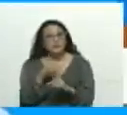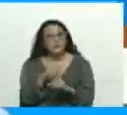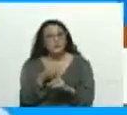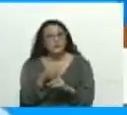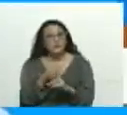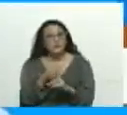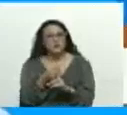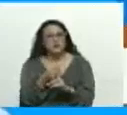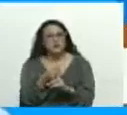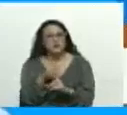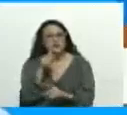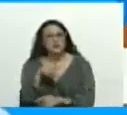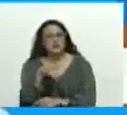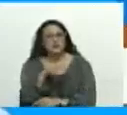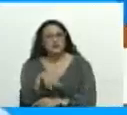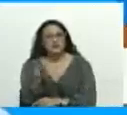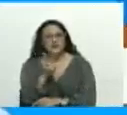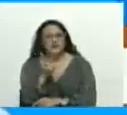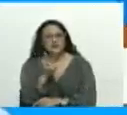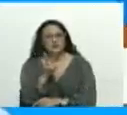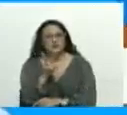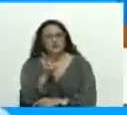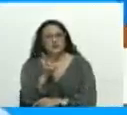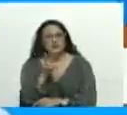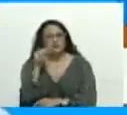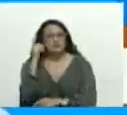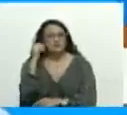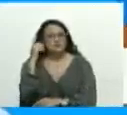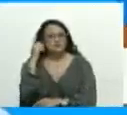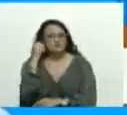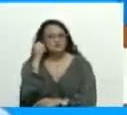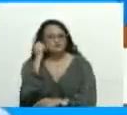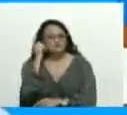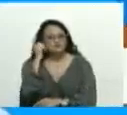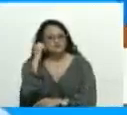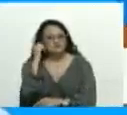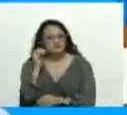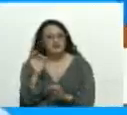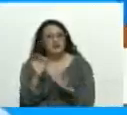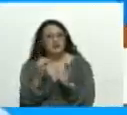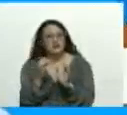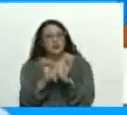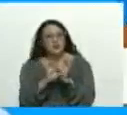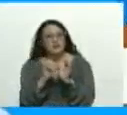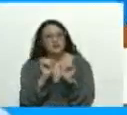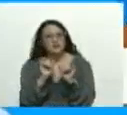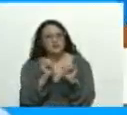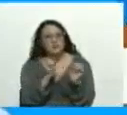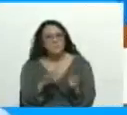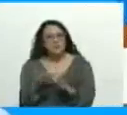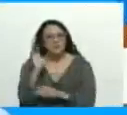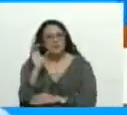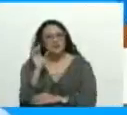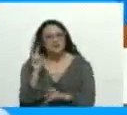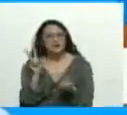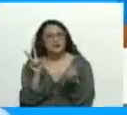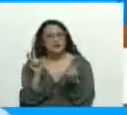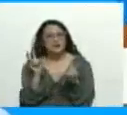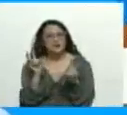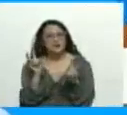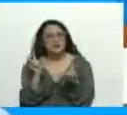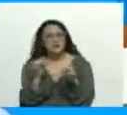del pueblo de Venezuela y y apuntó en su documento del plan de la patria un tema que a mí